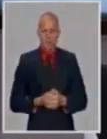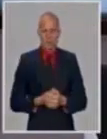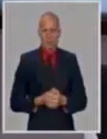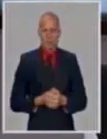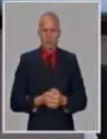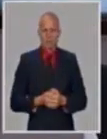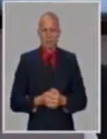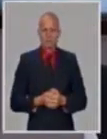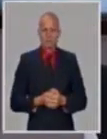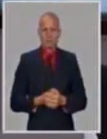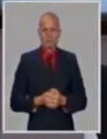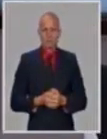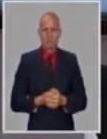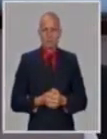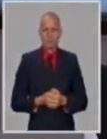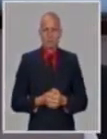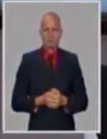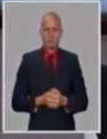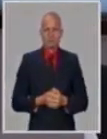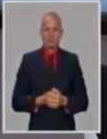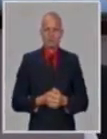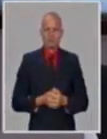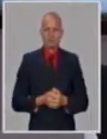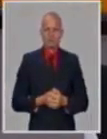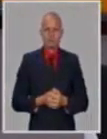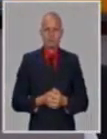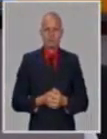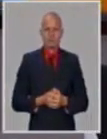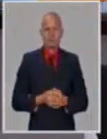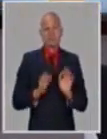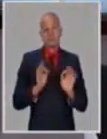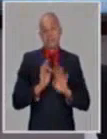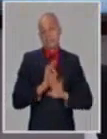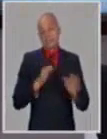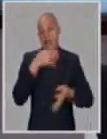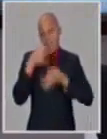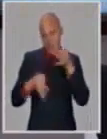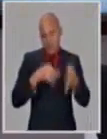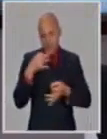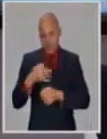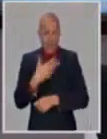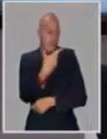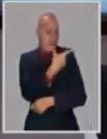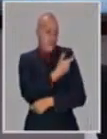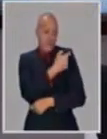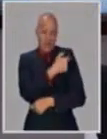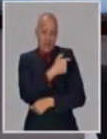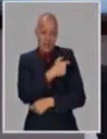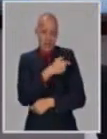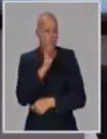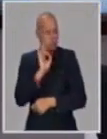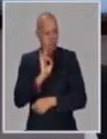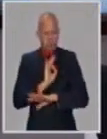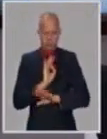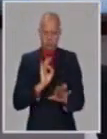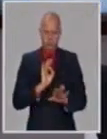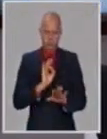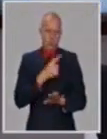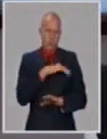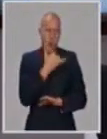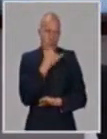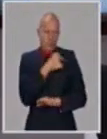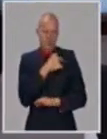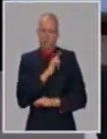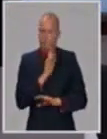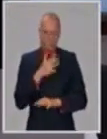ligeros y moderados de la vacuna, este tipo de vacuna, como he explicado otras veces, por su naturaleza, es una vacuna muy segura. Y tenemos evidencia